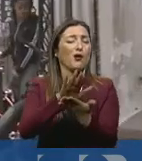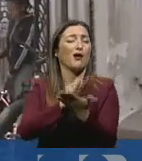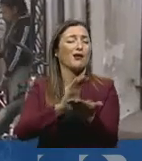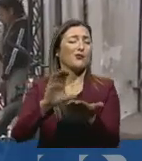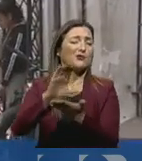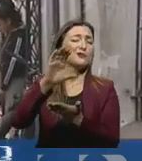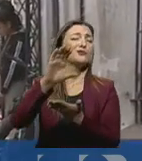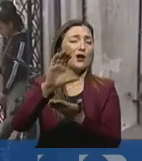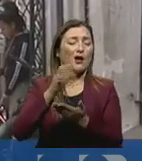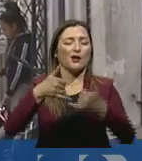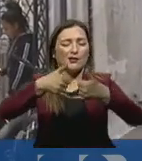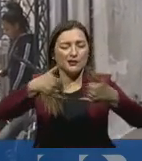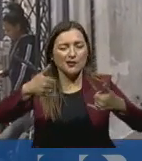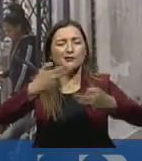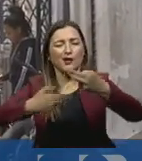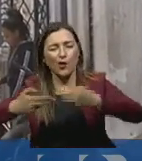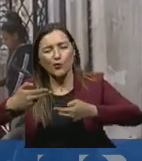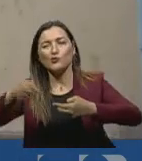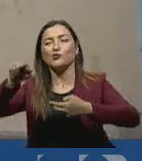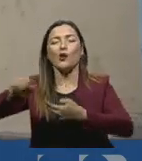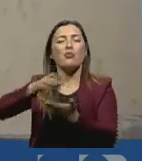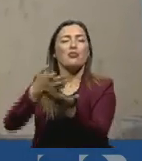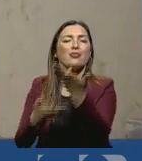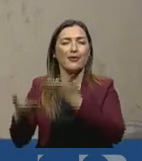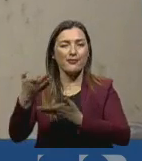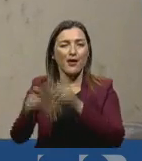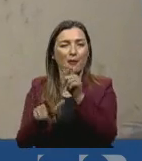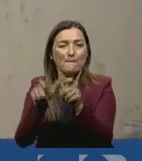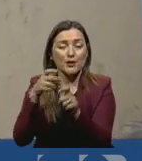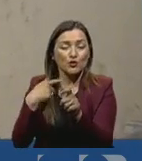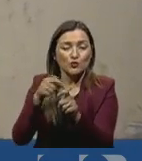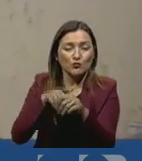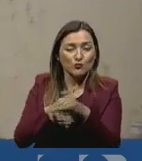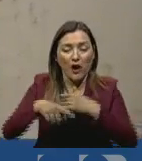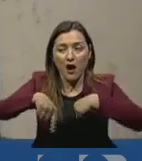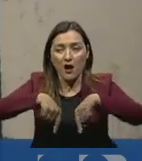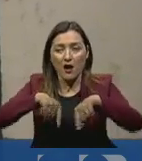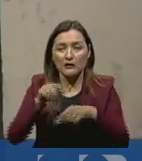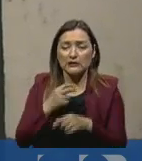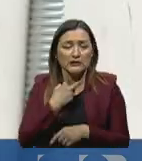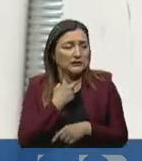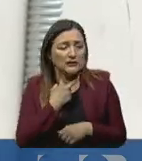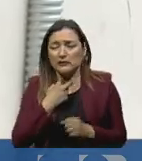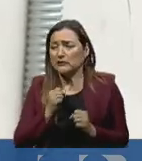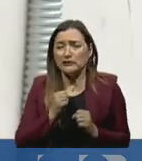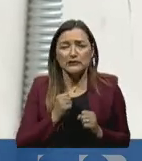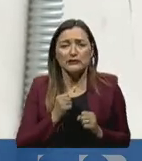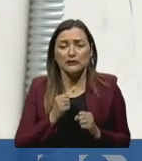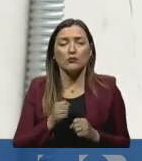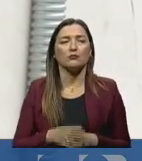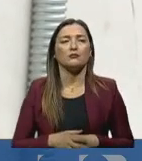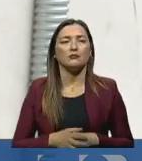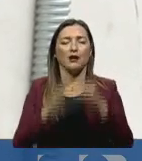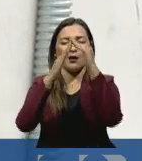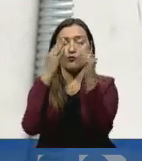tiendas y locales comerciales donde los usuarios y estudiantes tienen que transitar por la zona en medio del peligro son casas